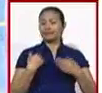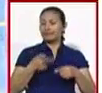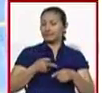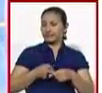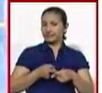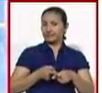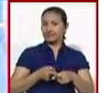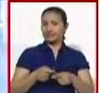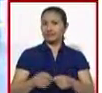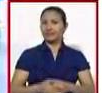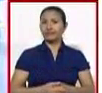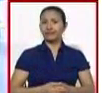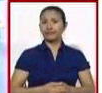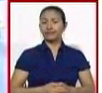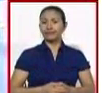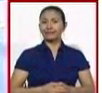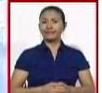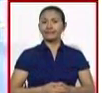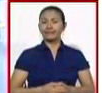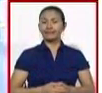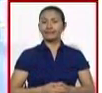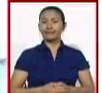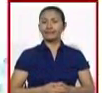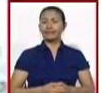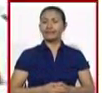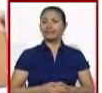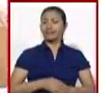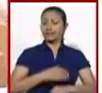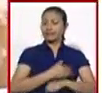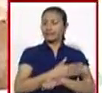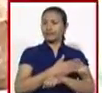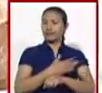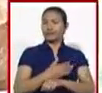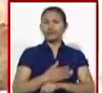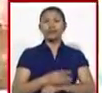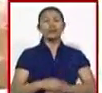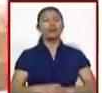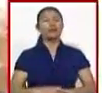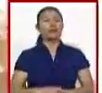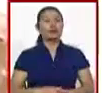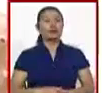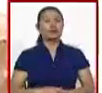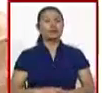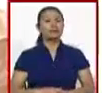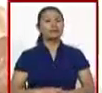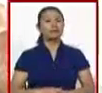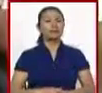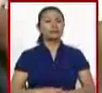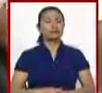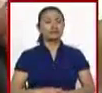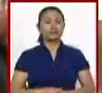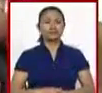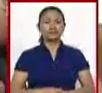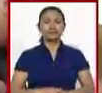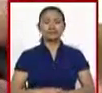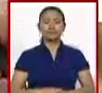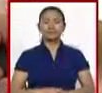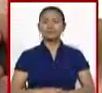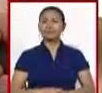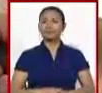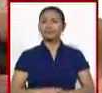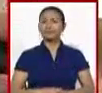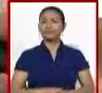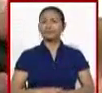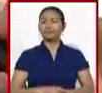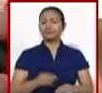tenía atrás y en todo tiempo se la pensaba para hacerlo. No, yo en ese